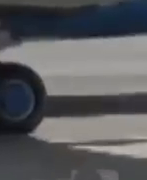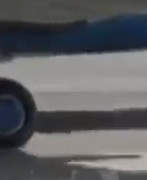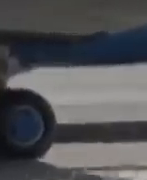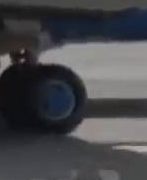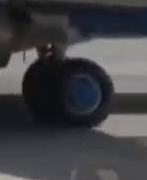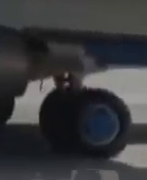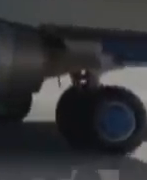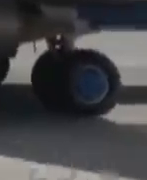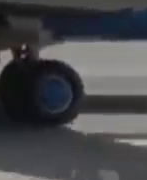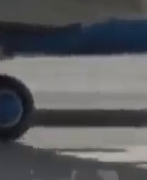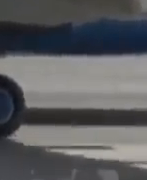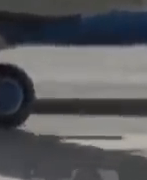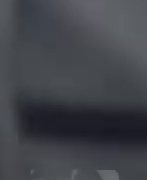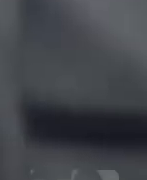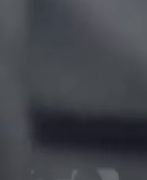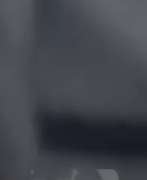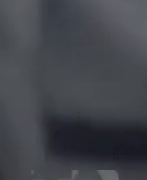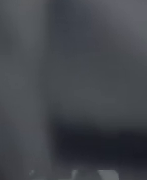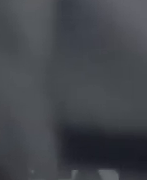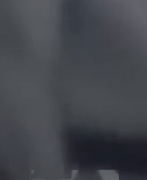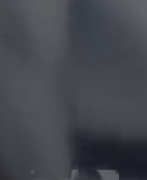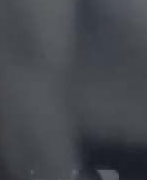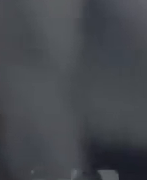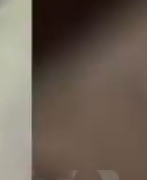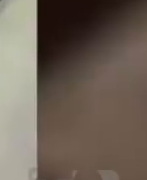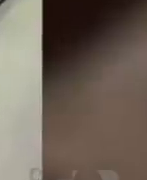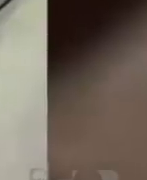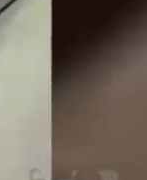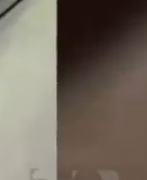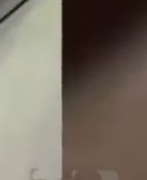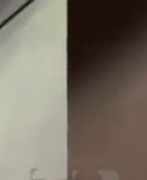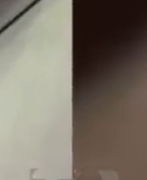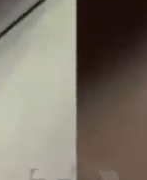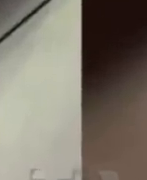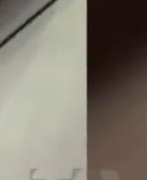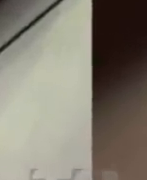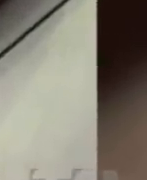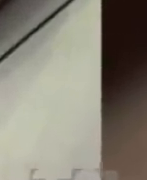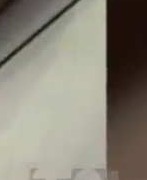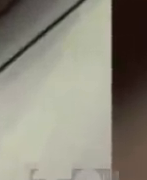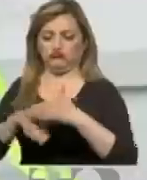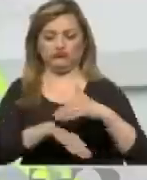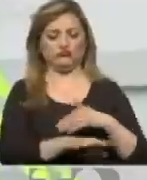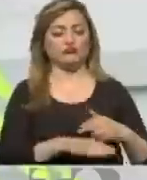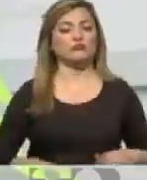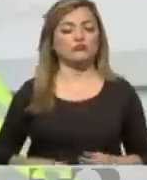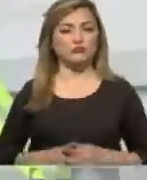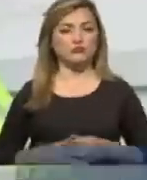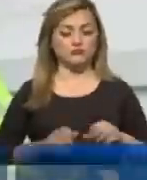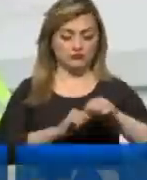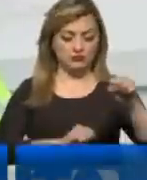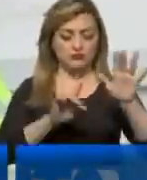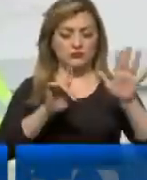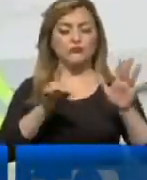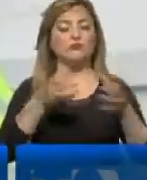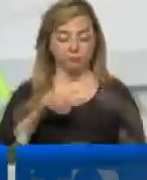La Tacunga-México. En el tren de aterrizaje, 2 bultos de cada lado, ¿no? En cada bulto se encontraron 6